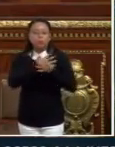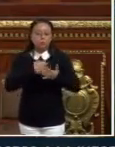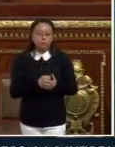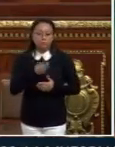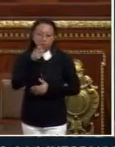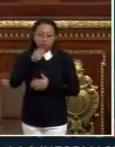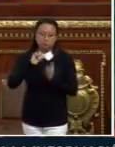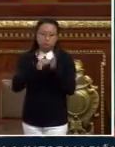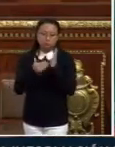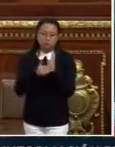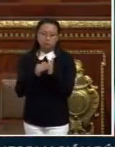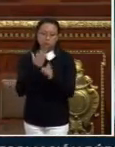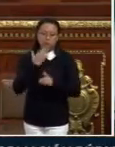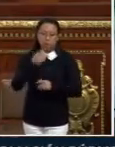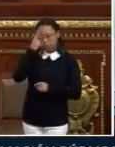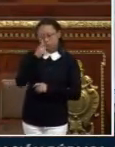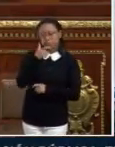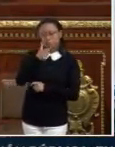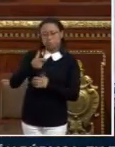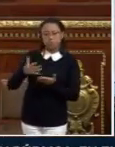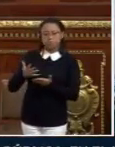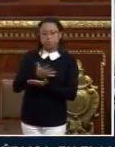recursos.